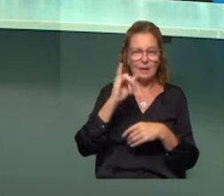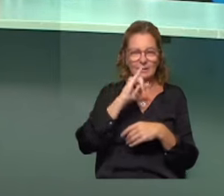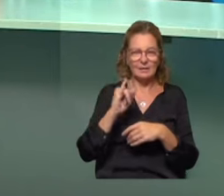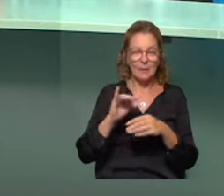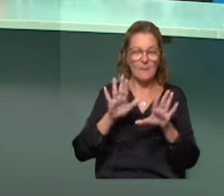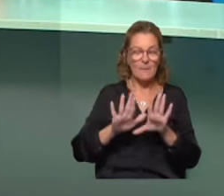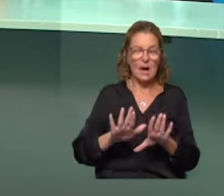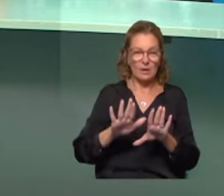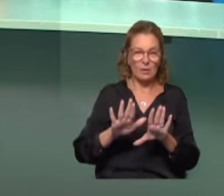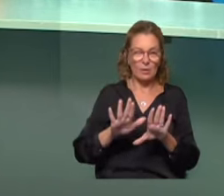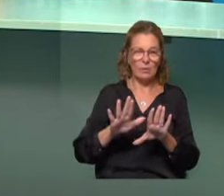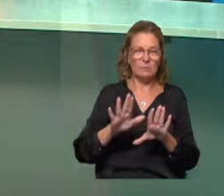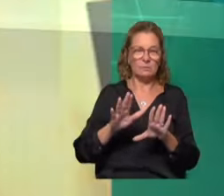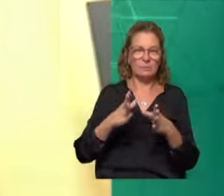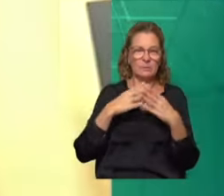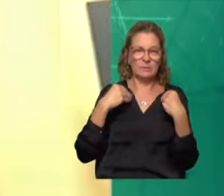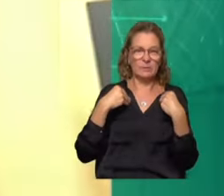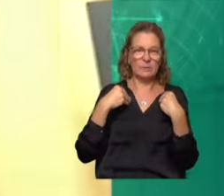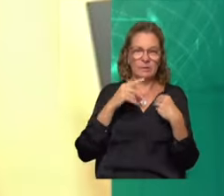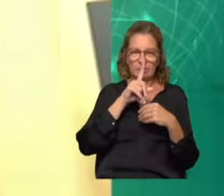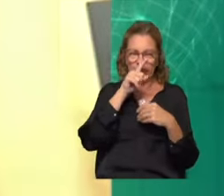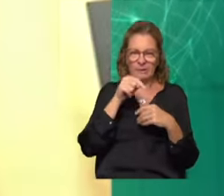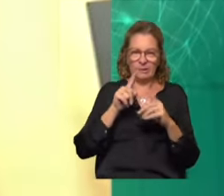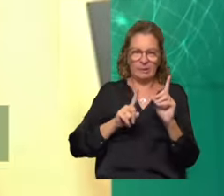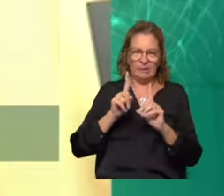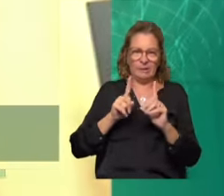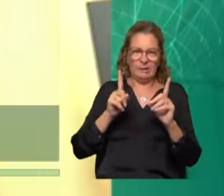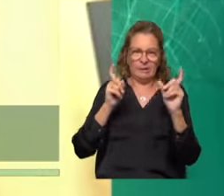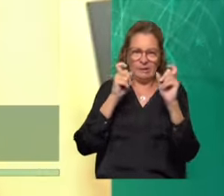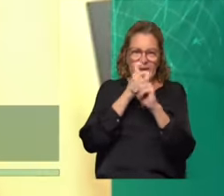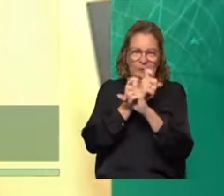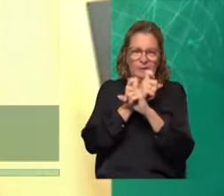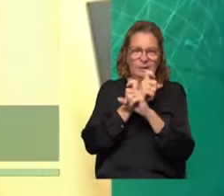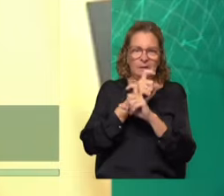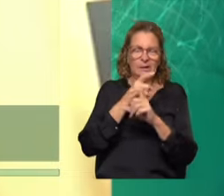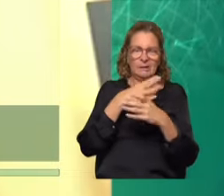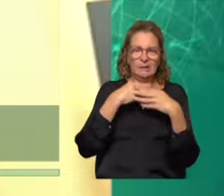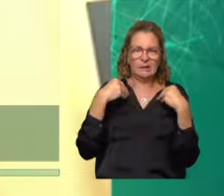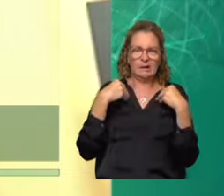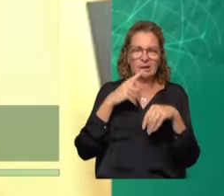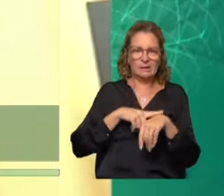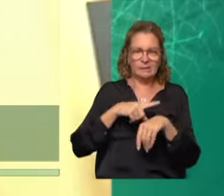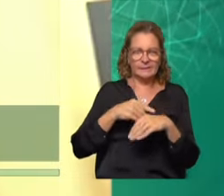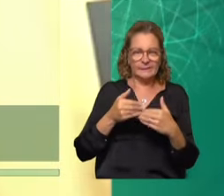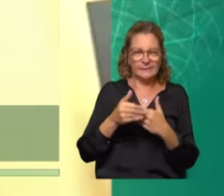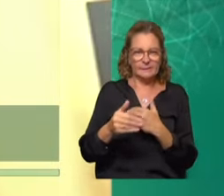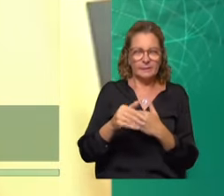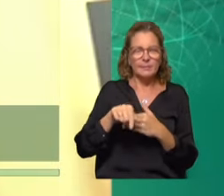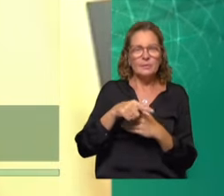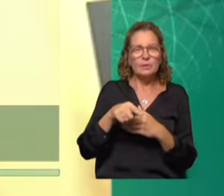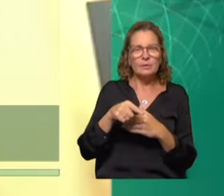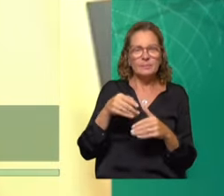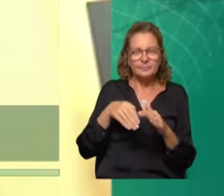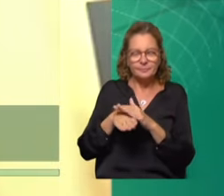del oeste de Montevideo. Algunas complejidades en escuelas de tiempo completo y extendido, donde la